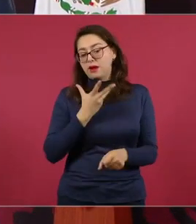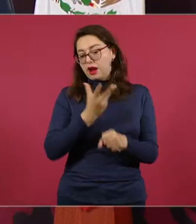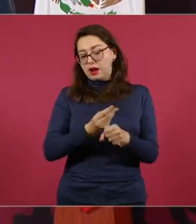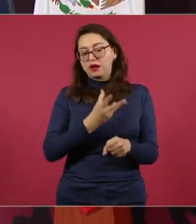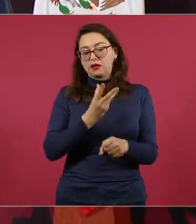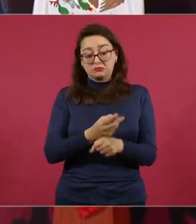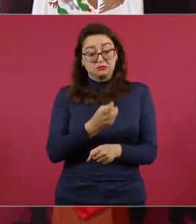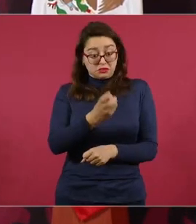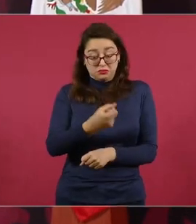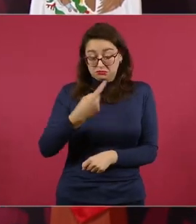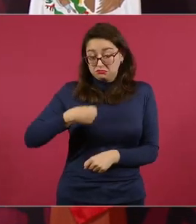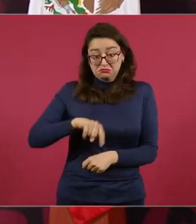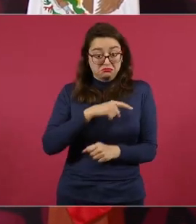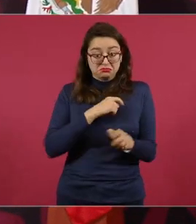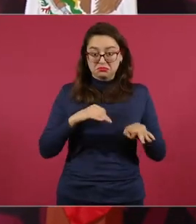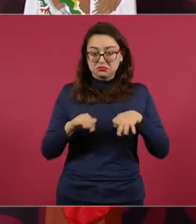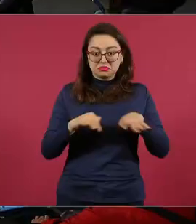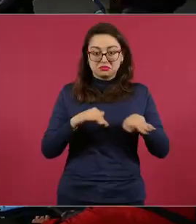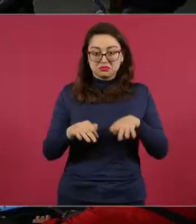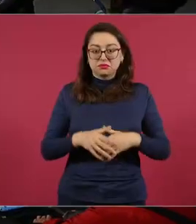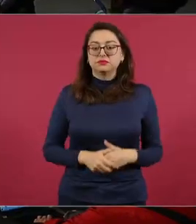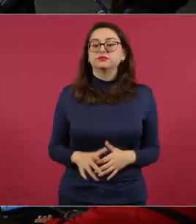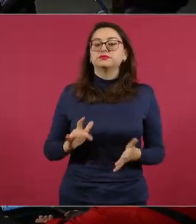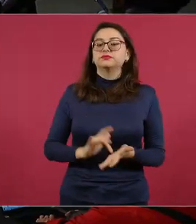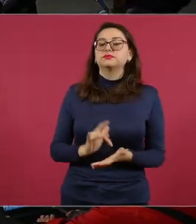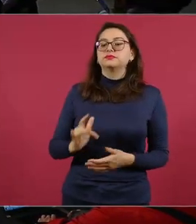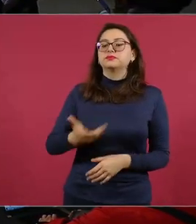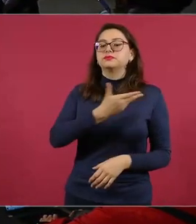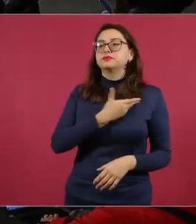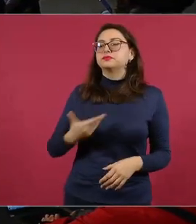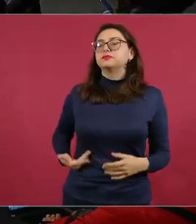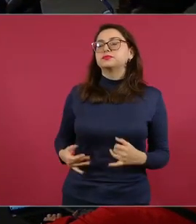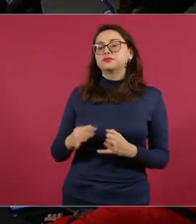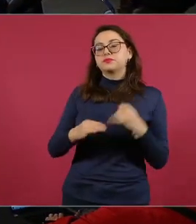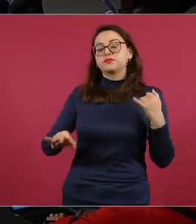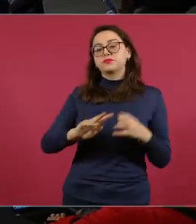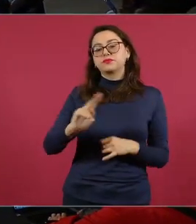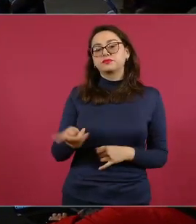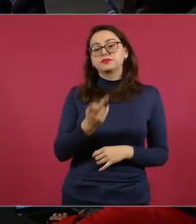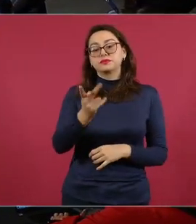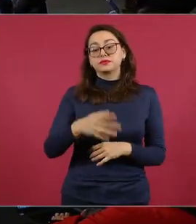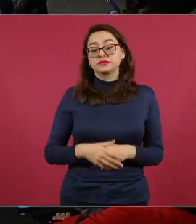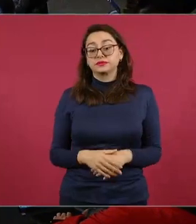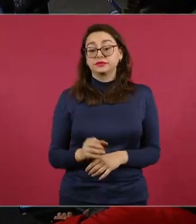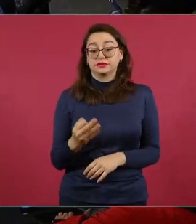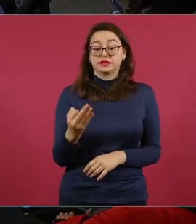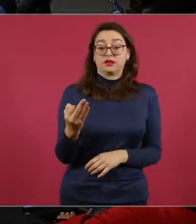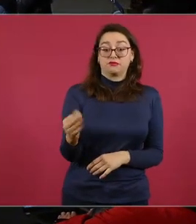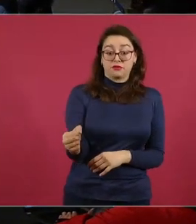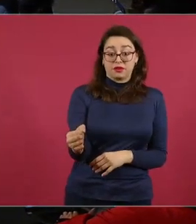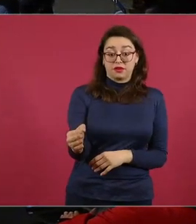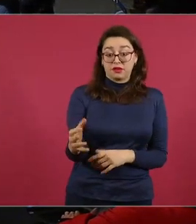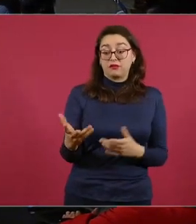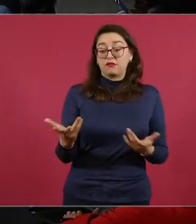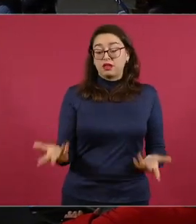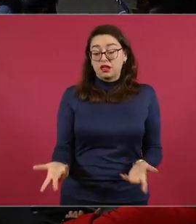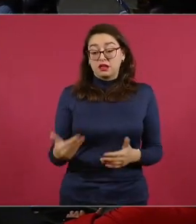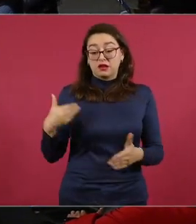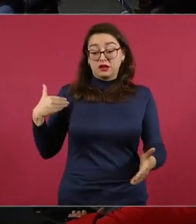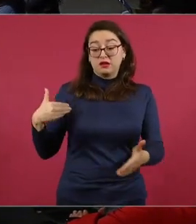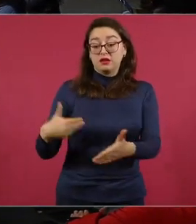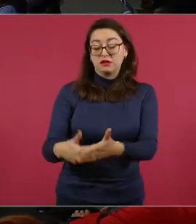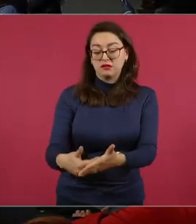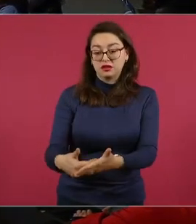En eso andamos. Gracias, presidenta. Y ya por último, pues febrero sería el último mes antes de la veda. Si nos puede